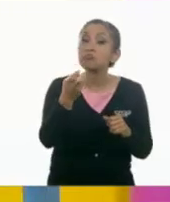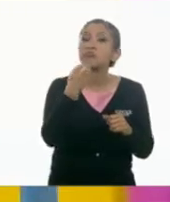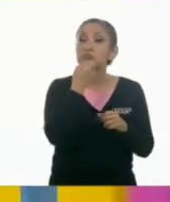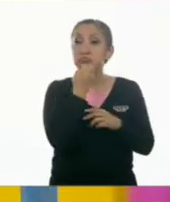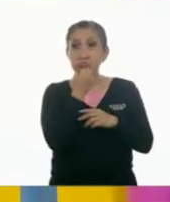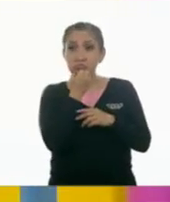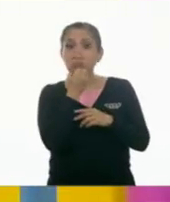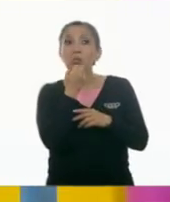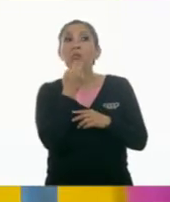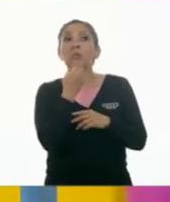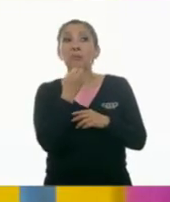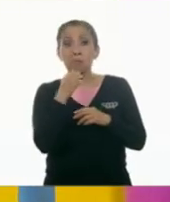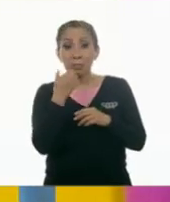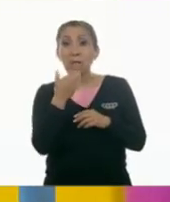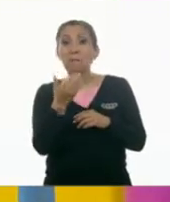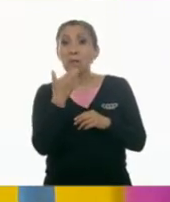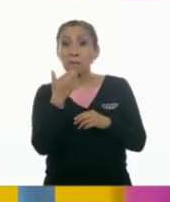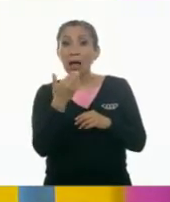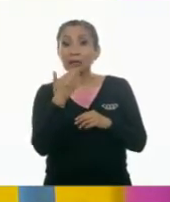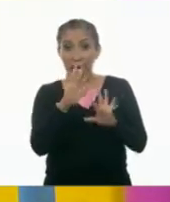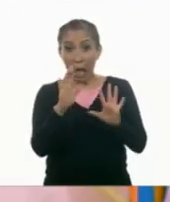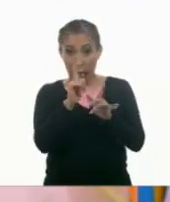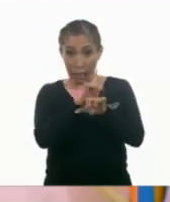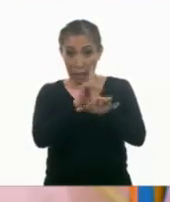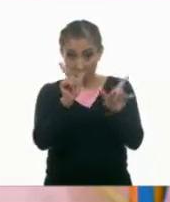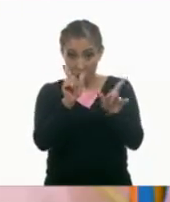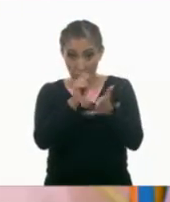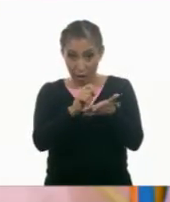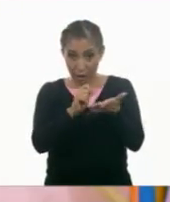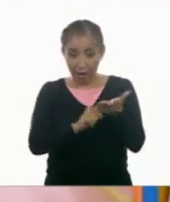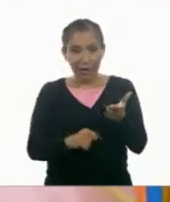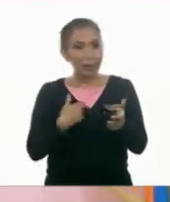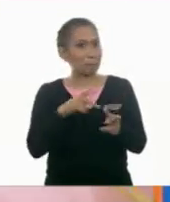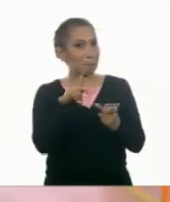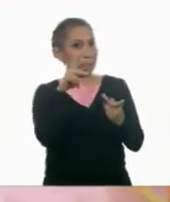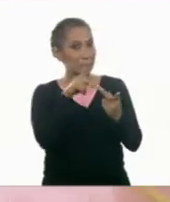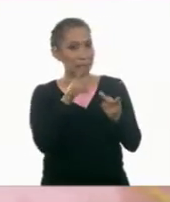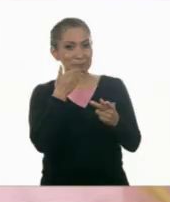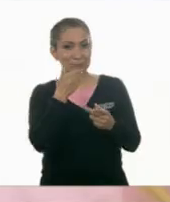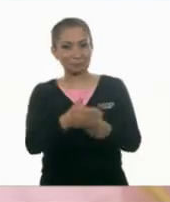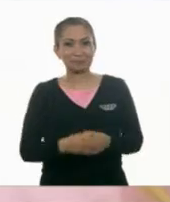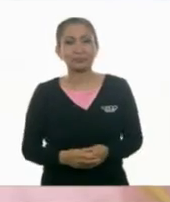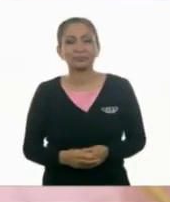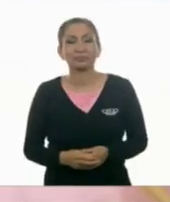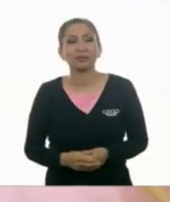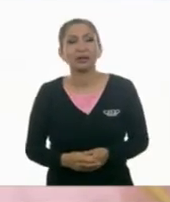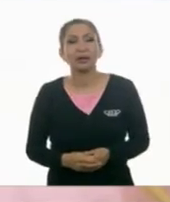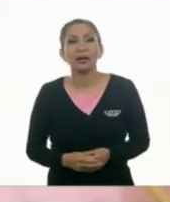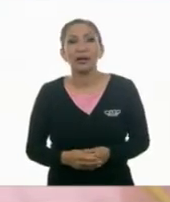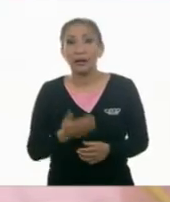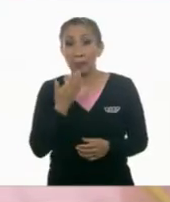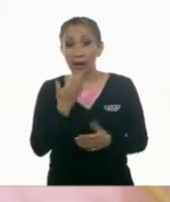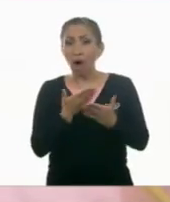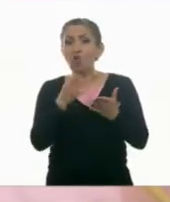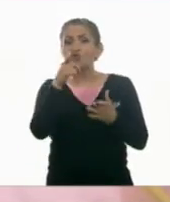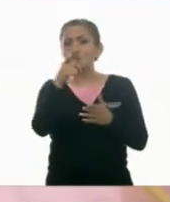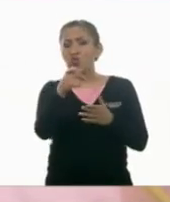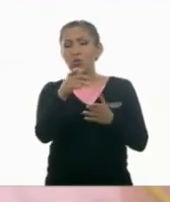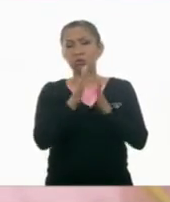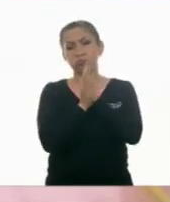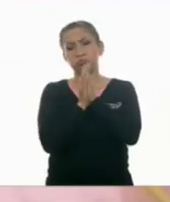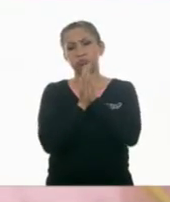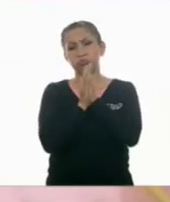bien. Muy bien. ¿Ya las tienes? Ya lo tengo. Perfecto, muy bien. Bueno, ahora, ¿puedes hacerme